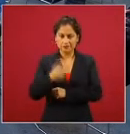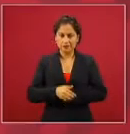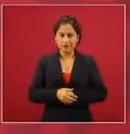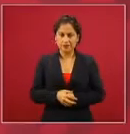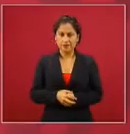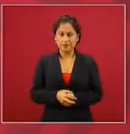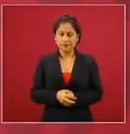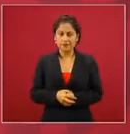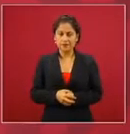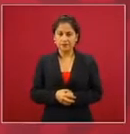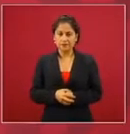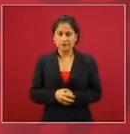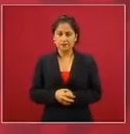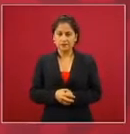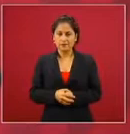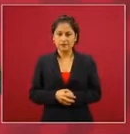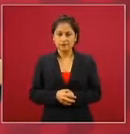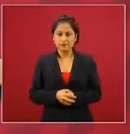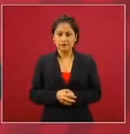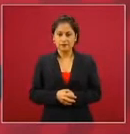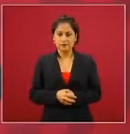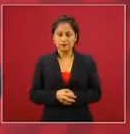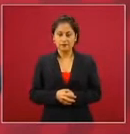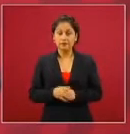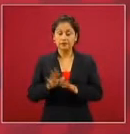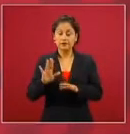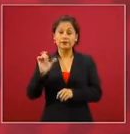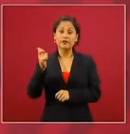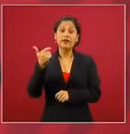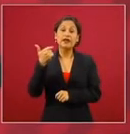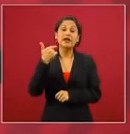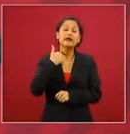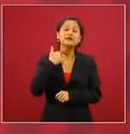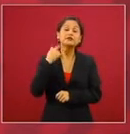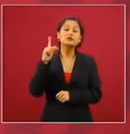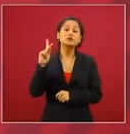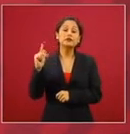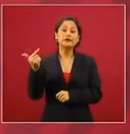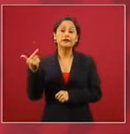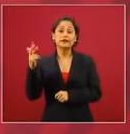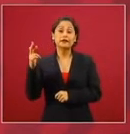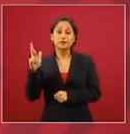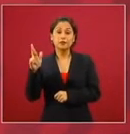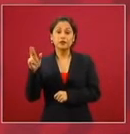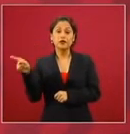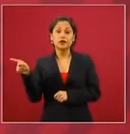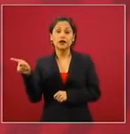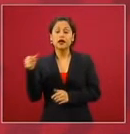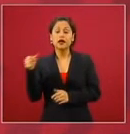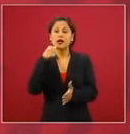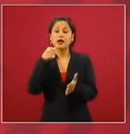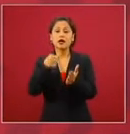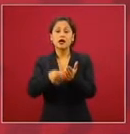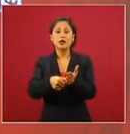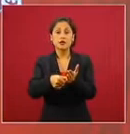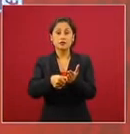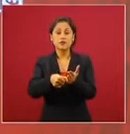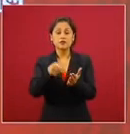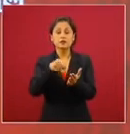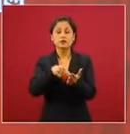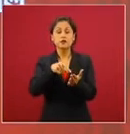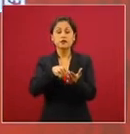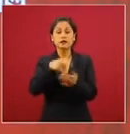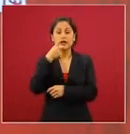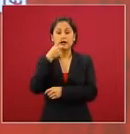Y la antigua Procuraduría expide un oficio exonerando